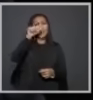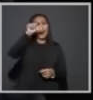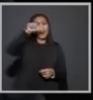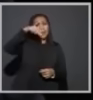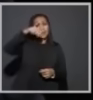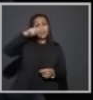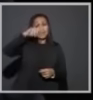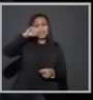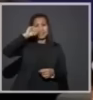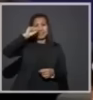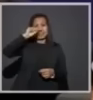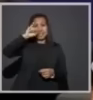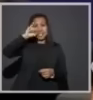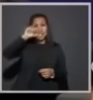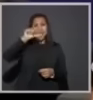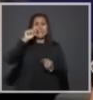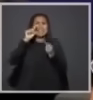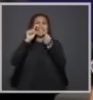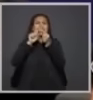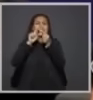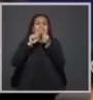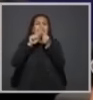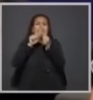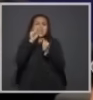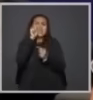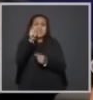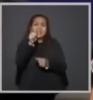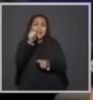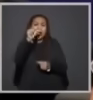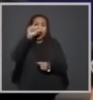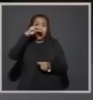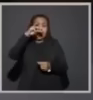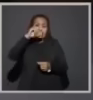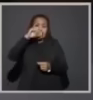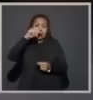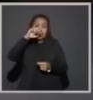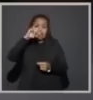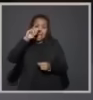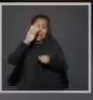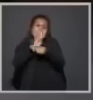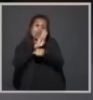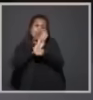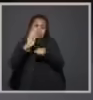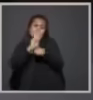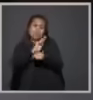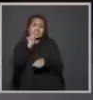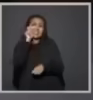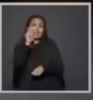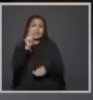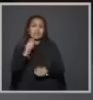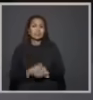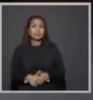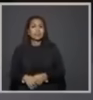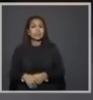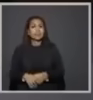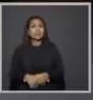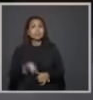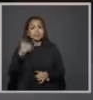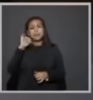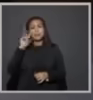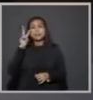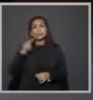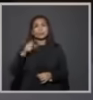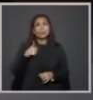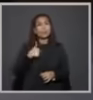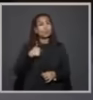verán beneficiados? ¿Y cómo se verá dentro del ámbito internacional? Sí, mire, es un tema